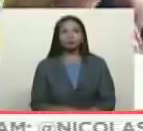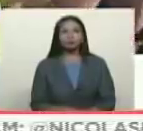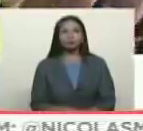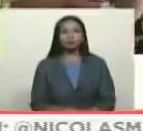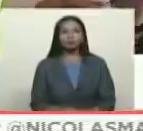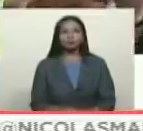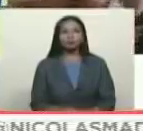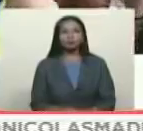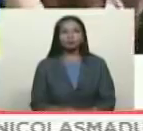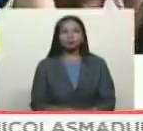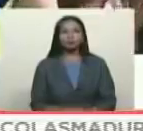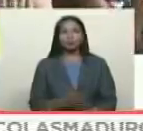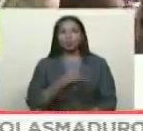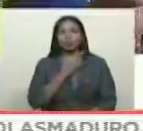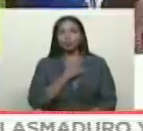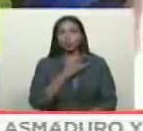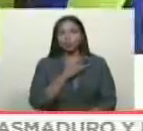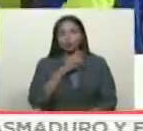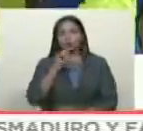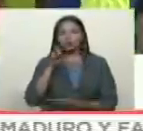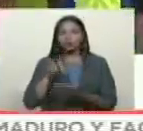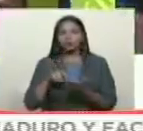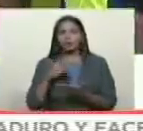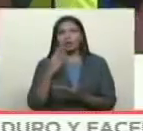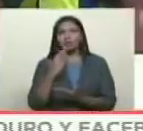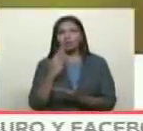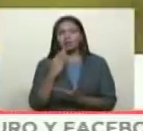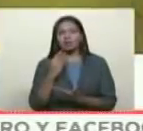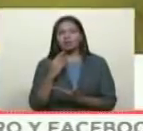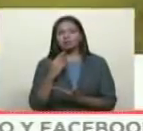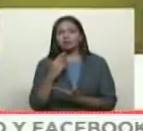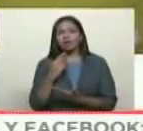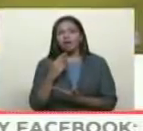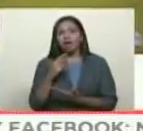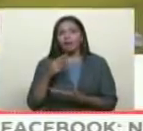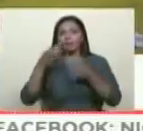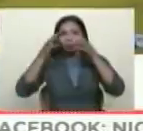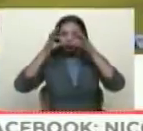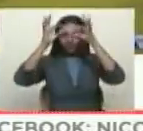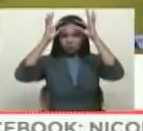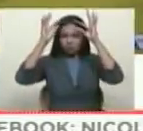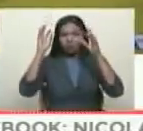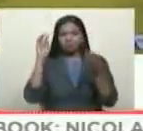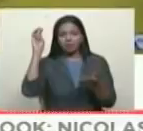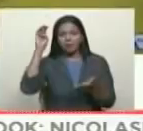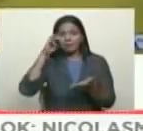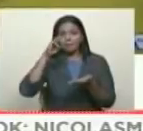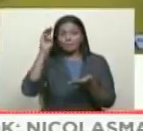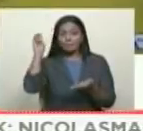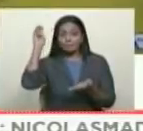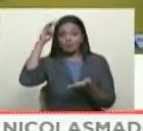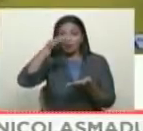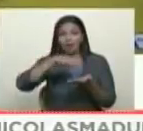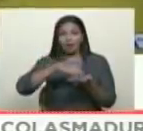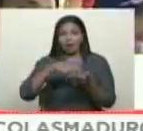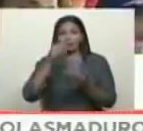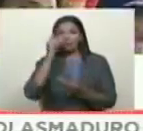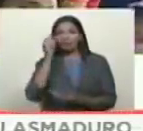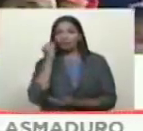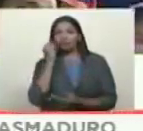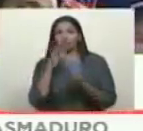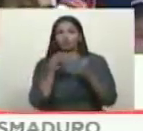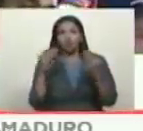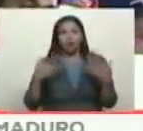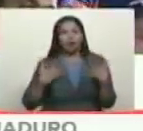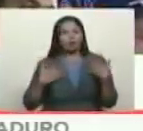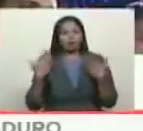La Universidad Nacional Experimental Simón Rodríguez de Maracay. Muchachas y muchachos, mire qué